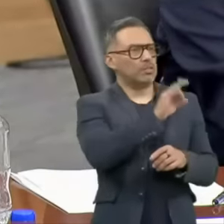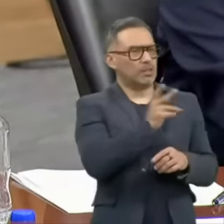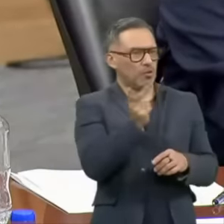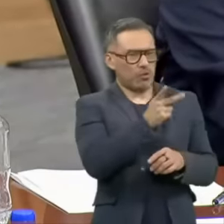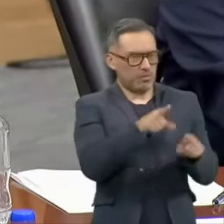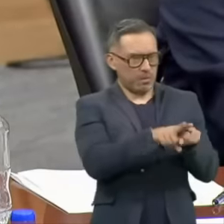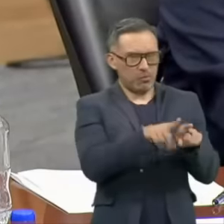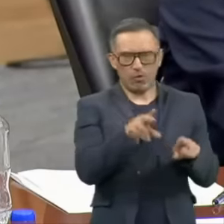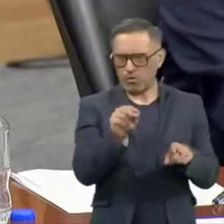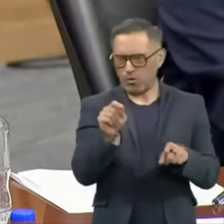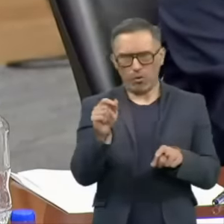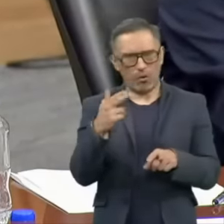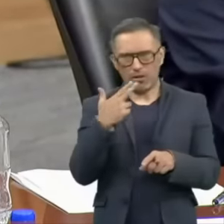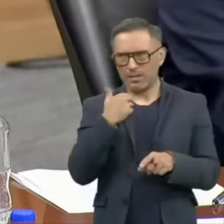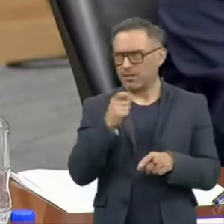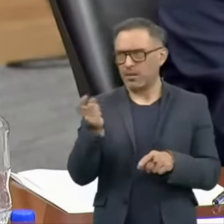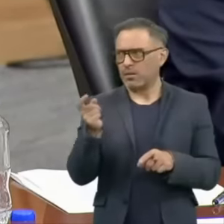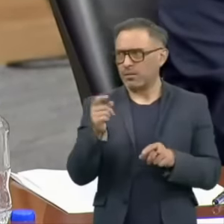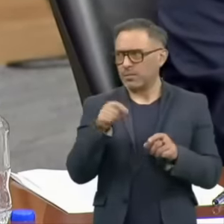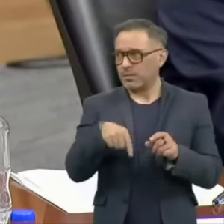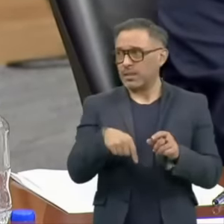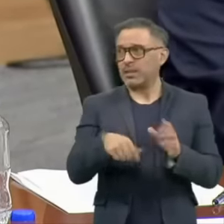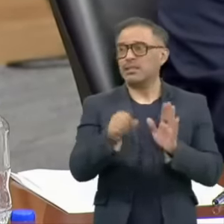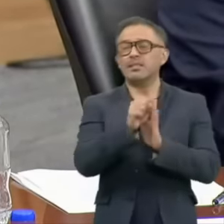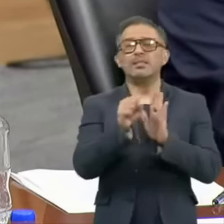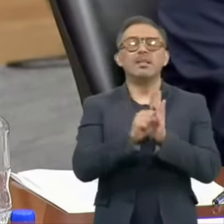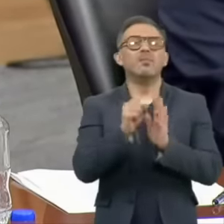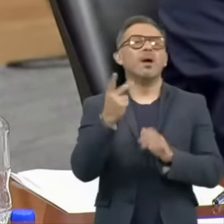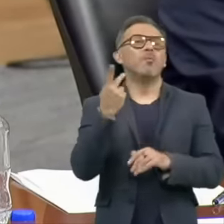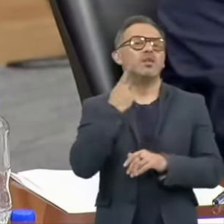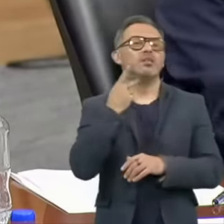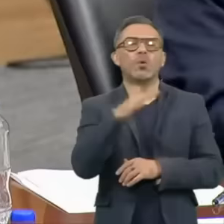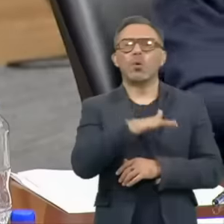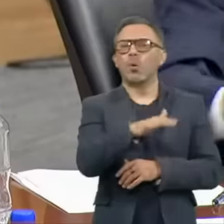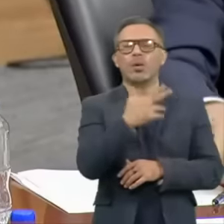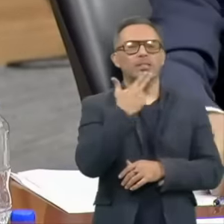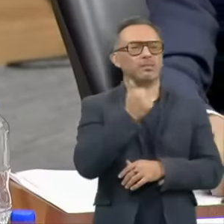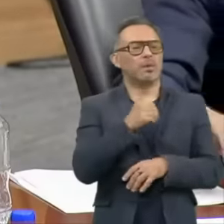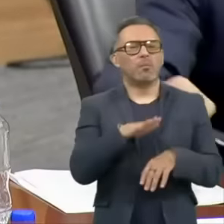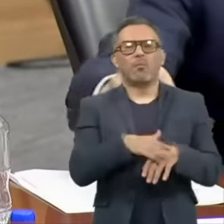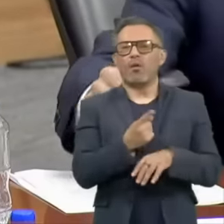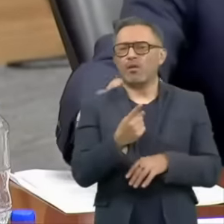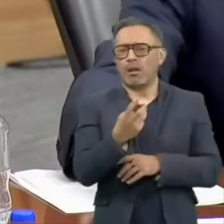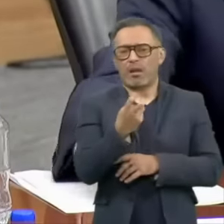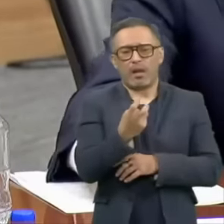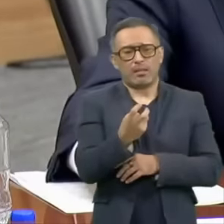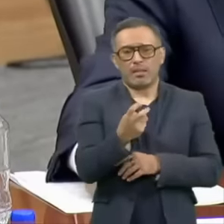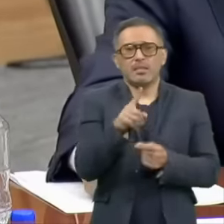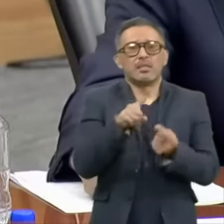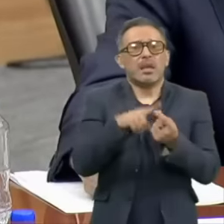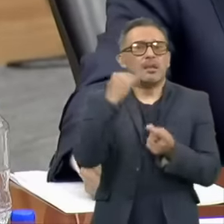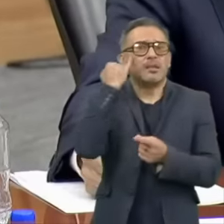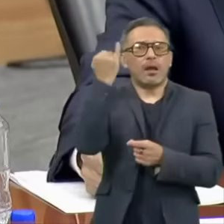inválido porque no aplica en nuestro sistema político, porque así se diseñó por